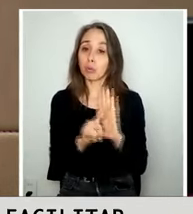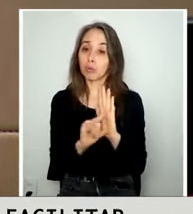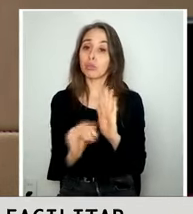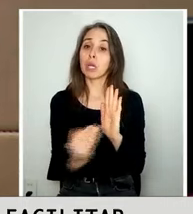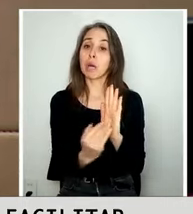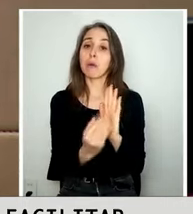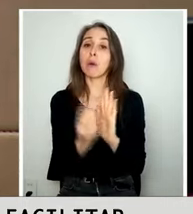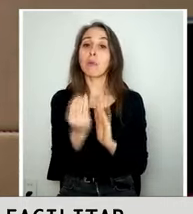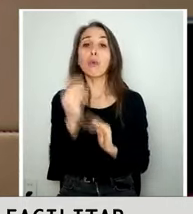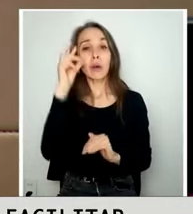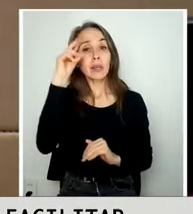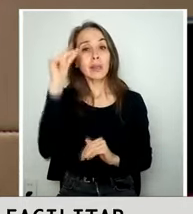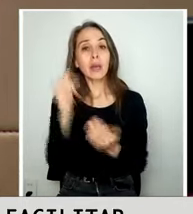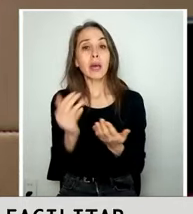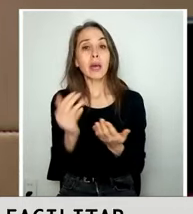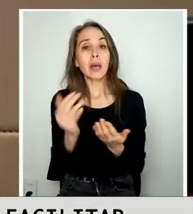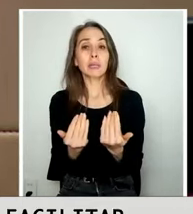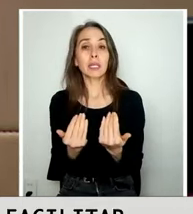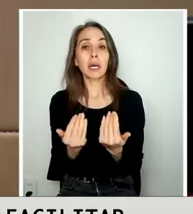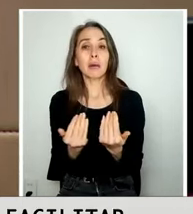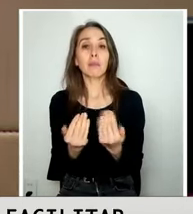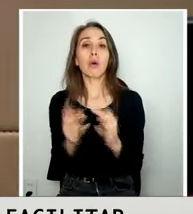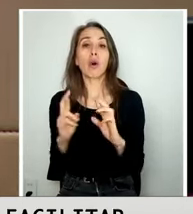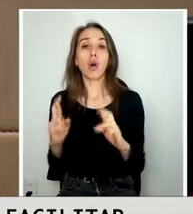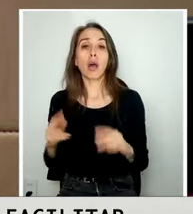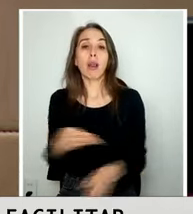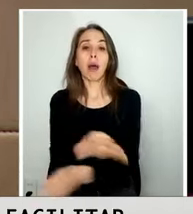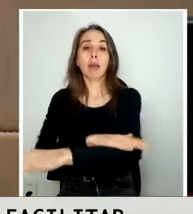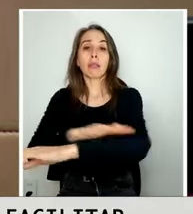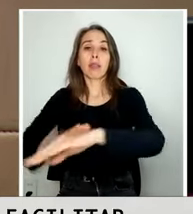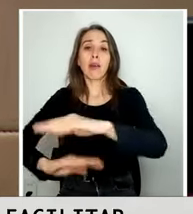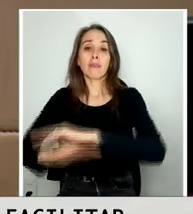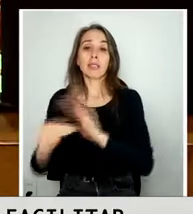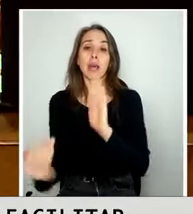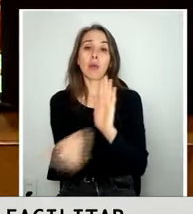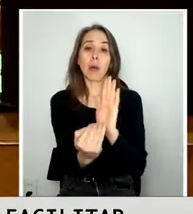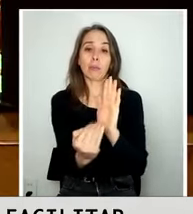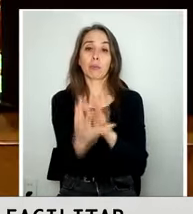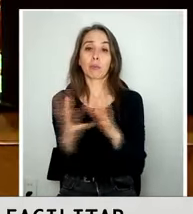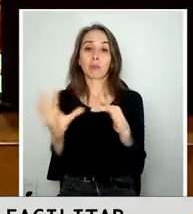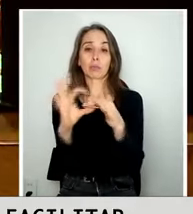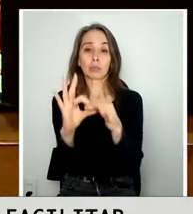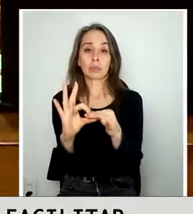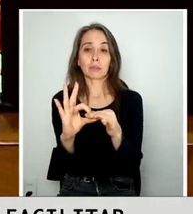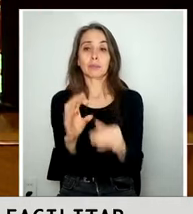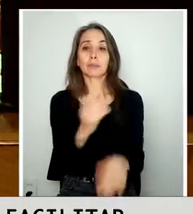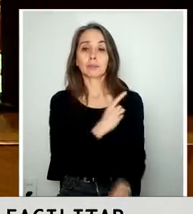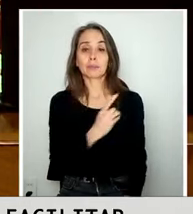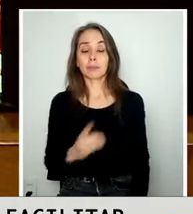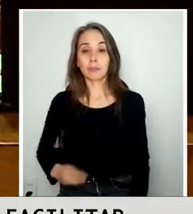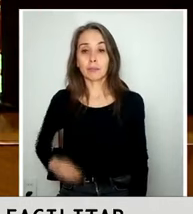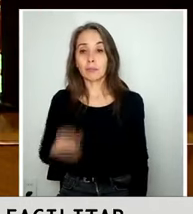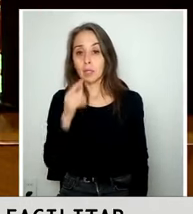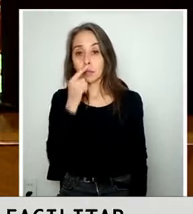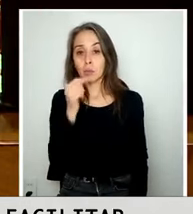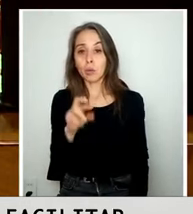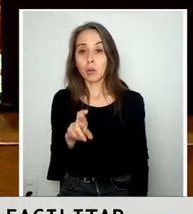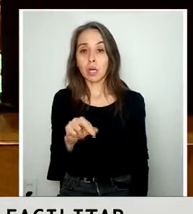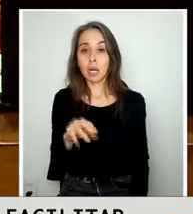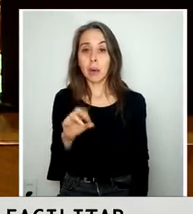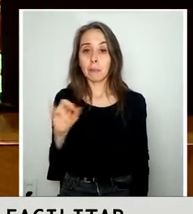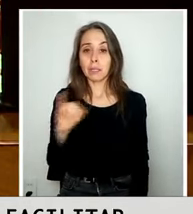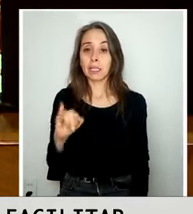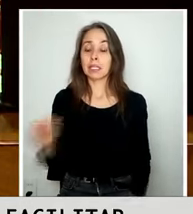iniciativa y Esperamos contar con un apoyo transversal Muchas gracias diputado Ramírez me ha solicitado